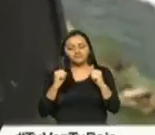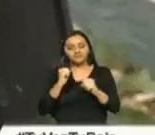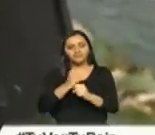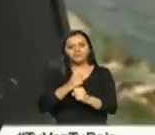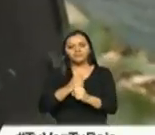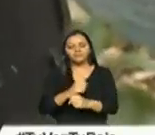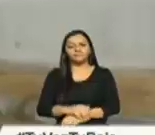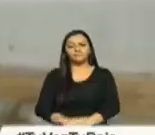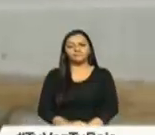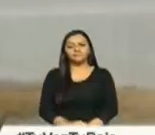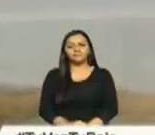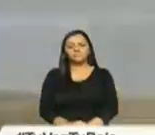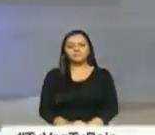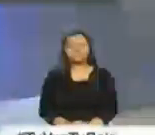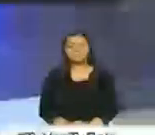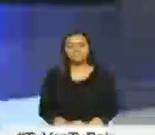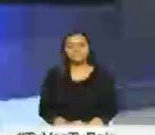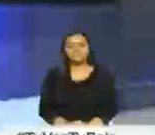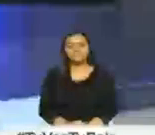Noticiero Ciudadano.